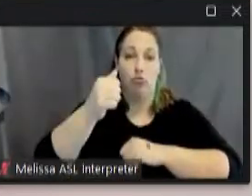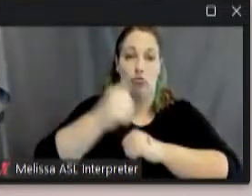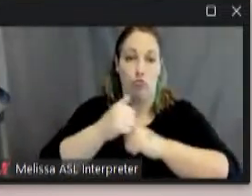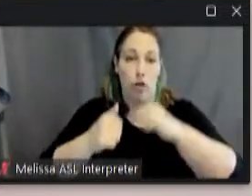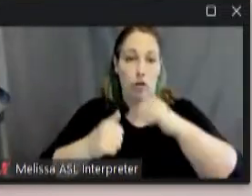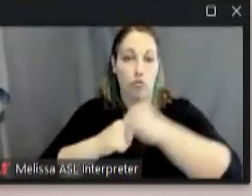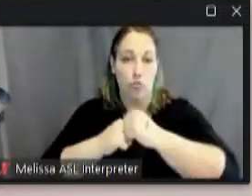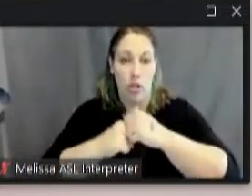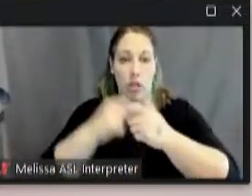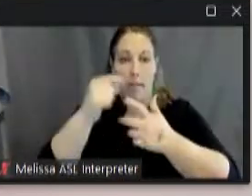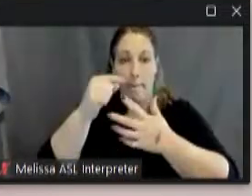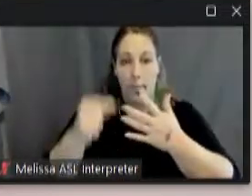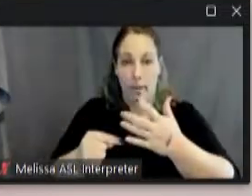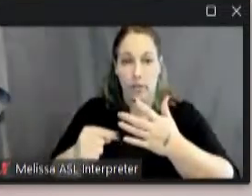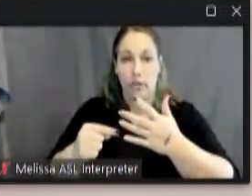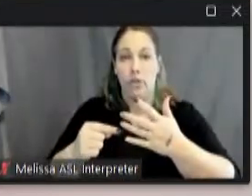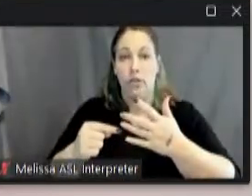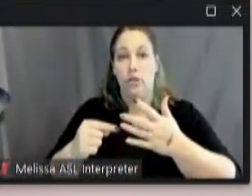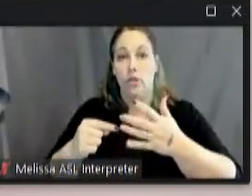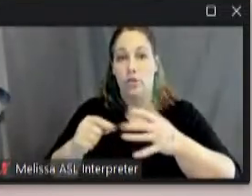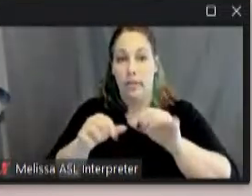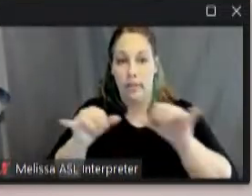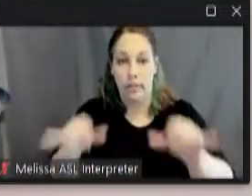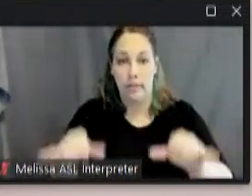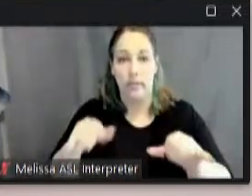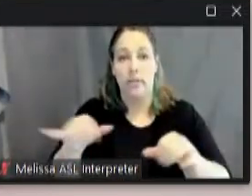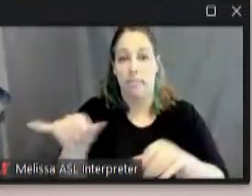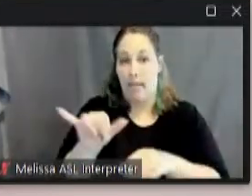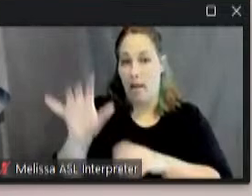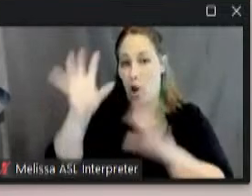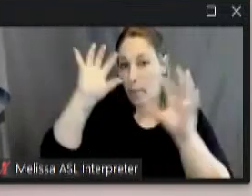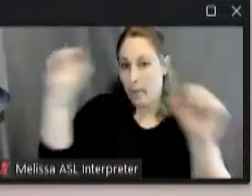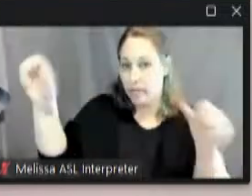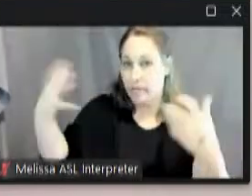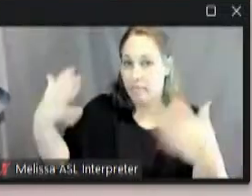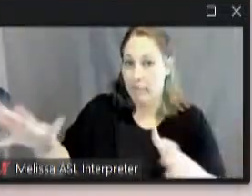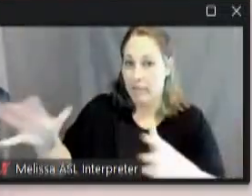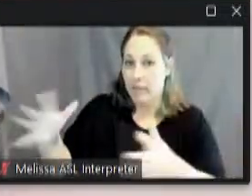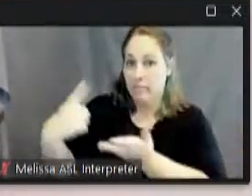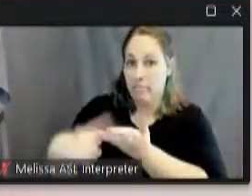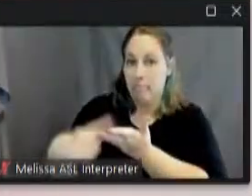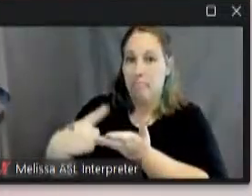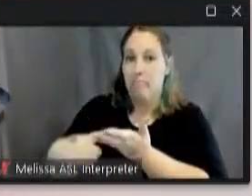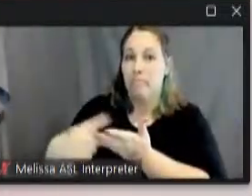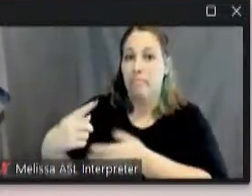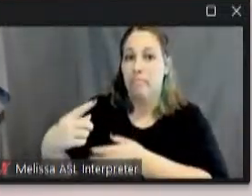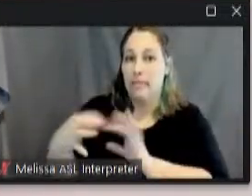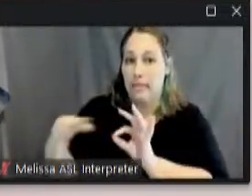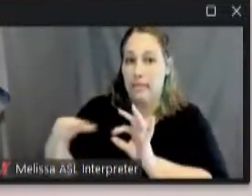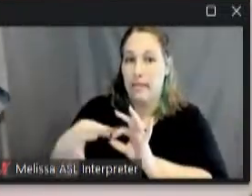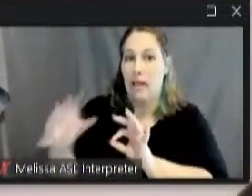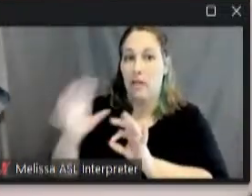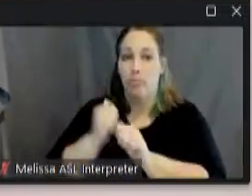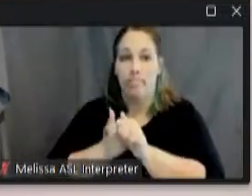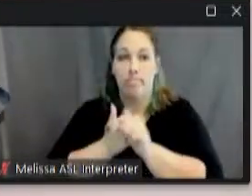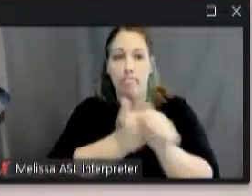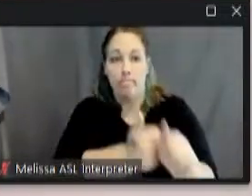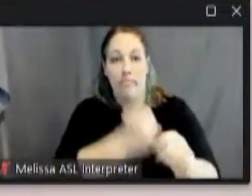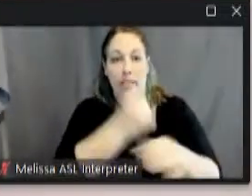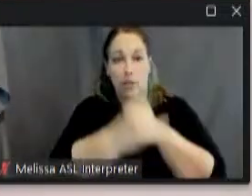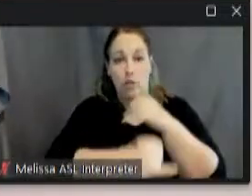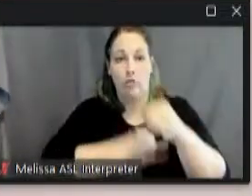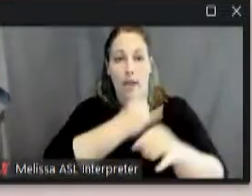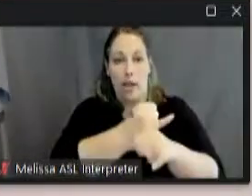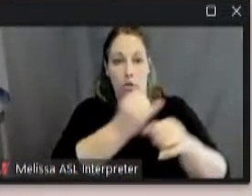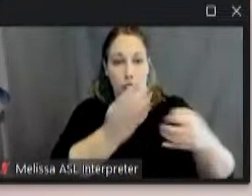de las recomendaciones internacionales de organismos de protección de derechos humanos y demandas de organizaciones de mujeres y feministas, se